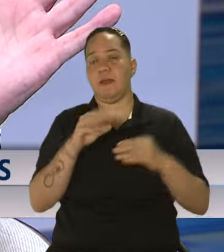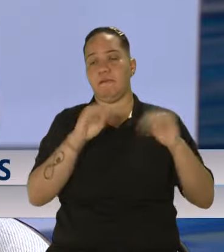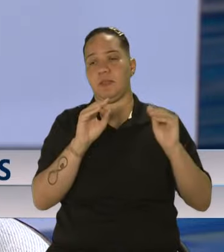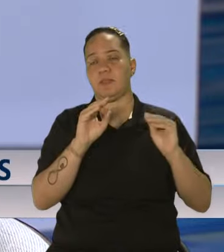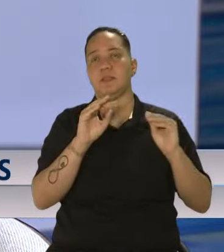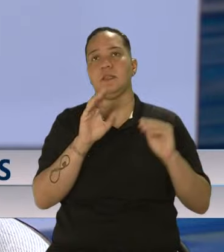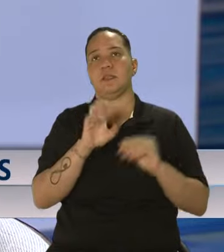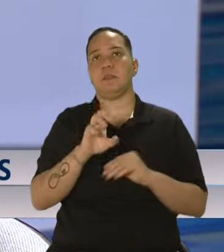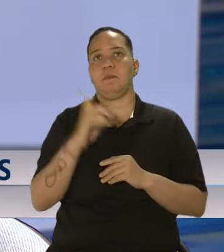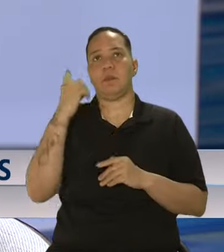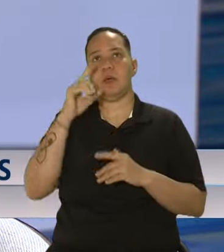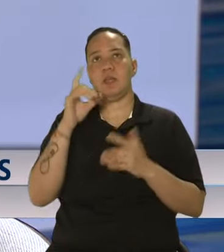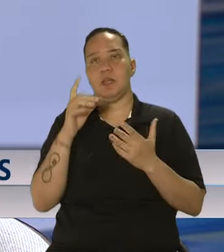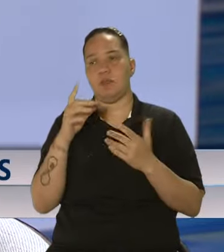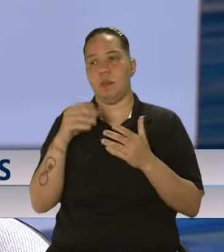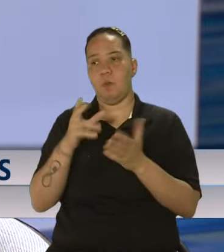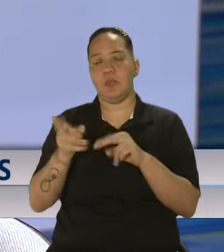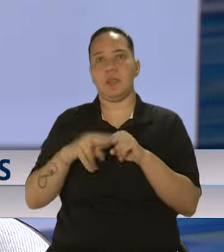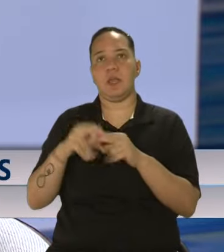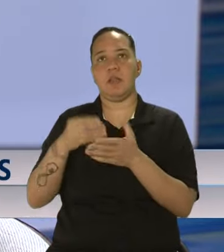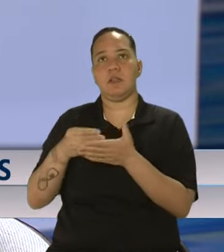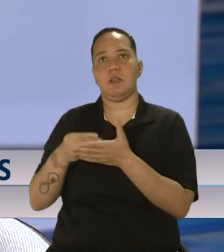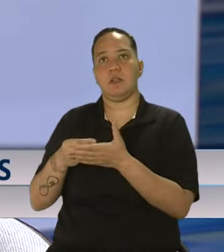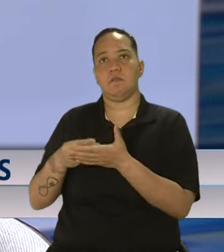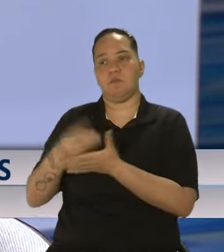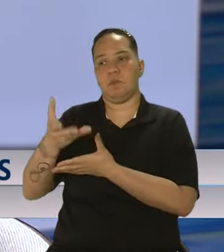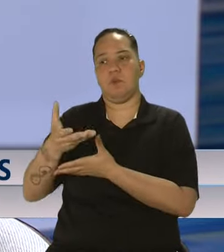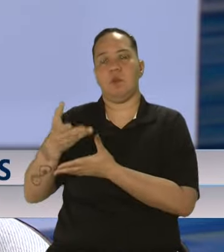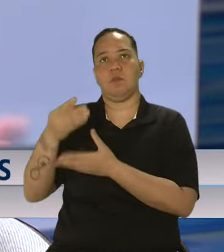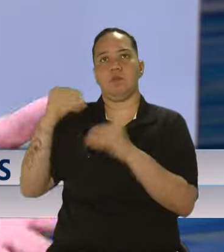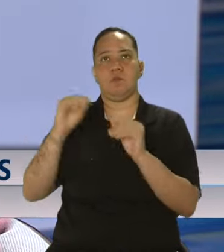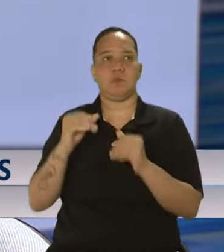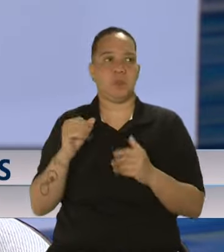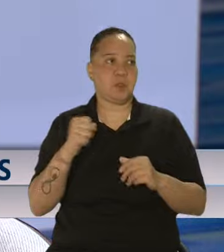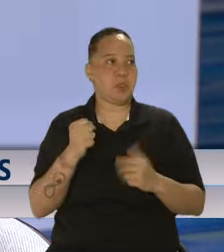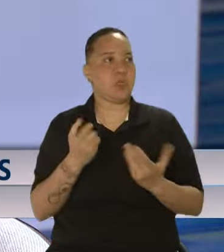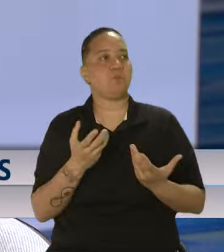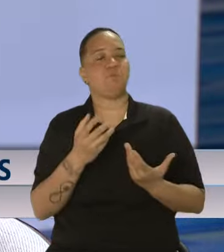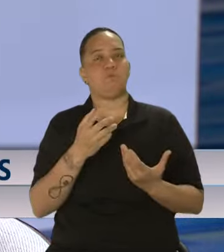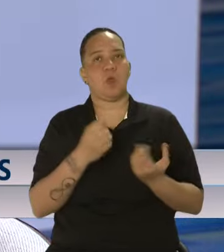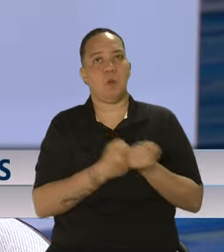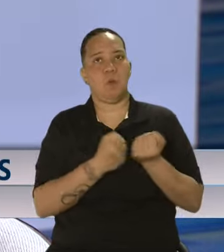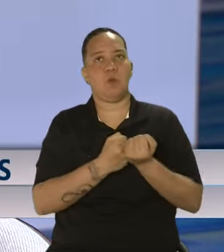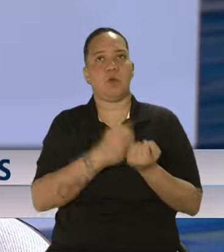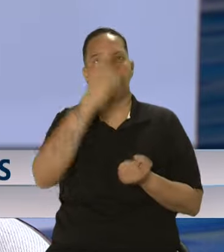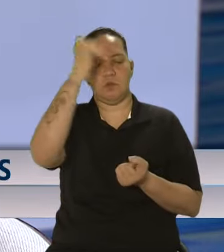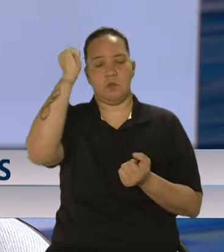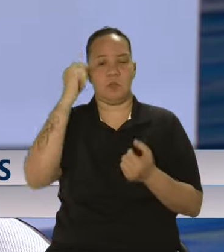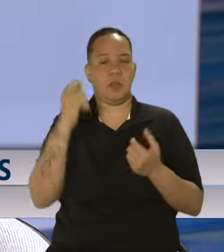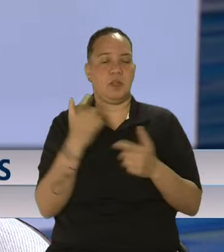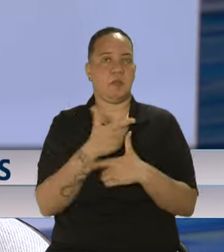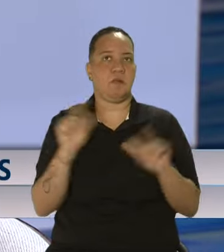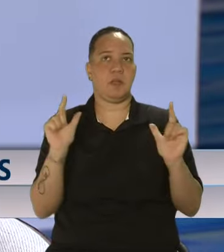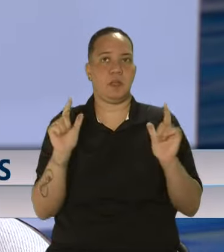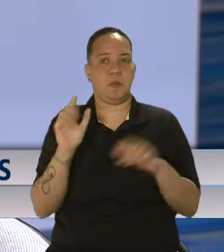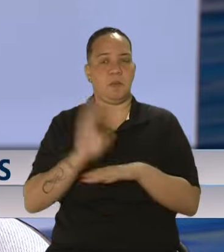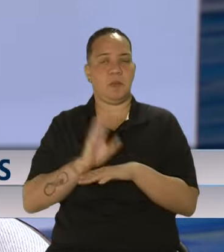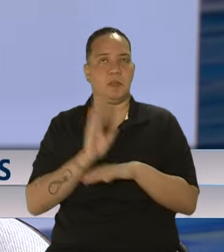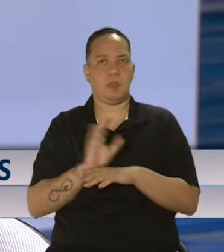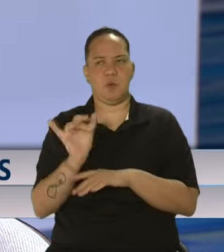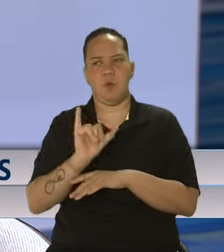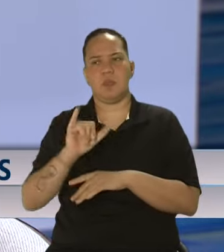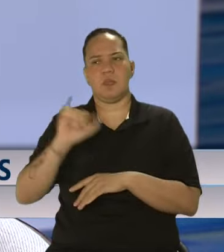mercados pero los mercados han demostrado que sí que apuestan por un Trump que es un partidario de la libre empresa igual que biden en este caso la